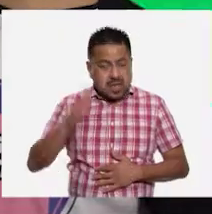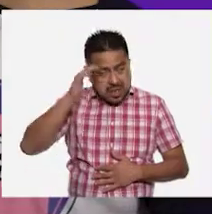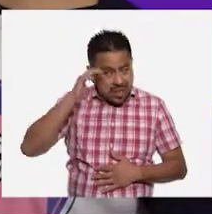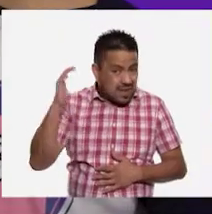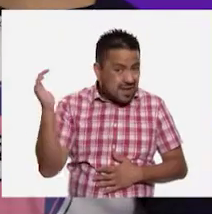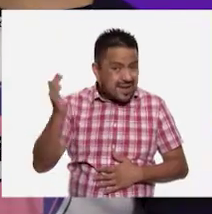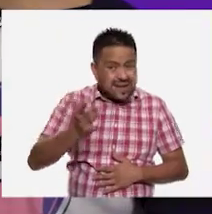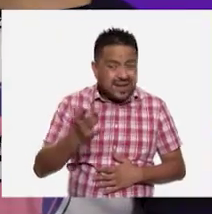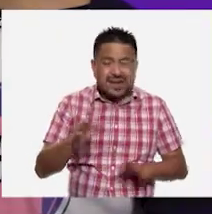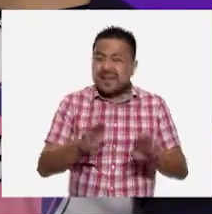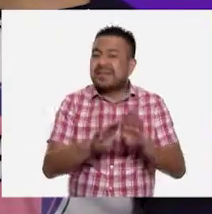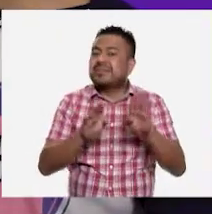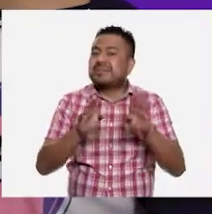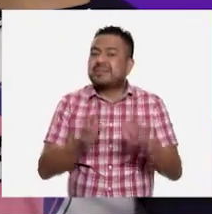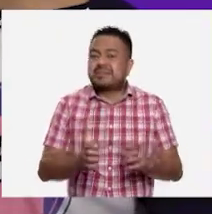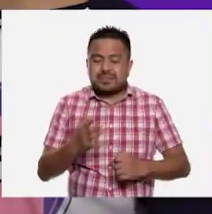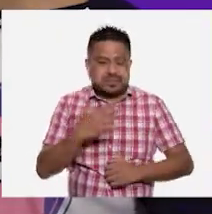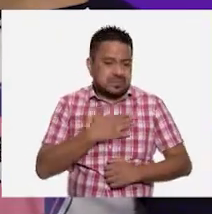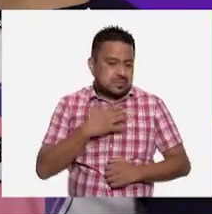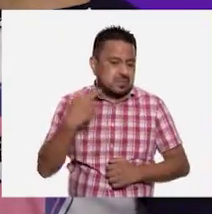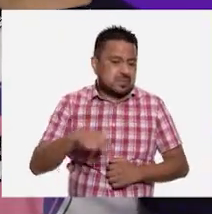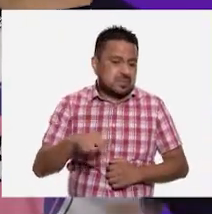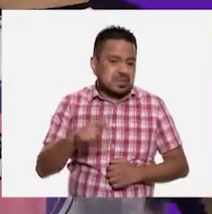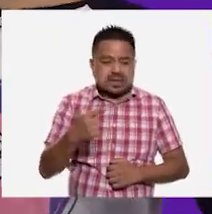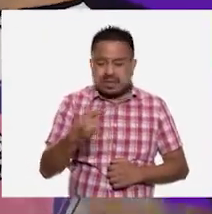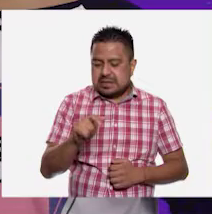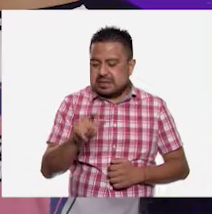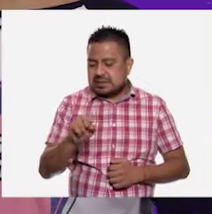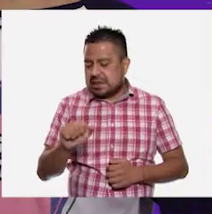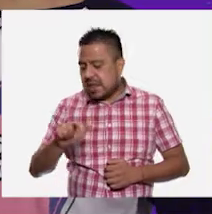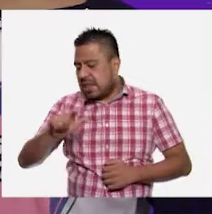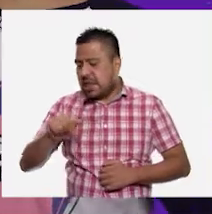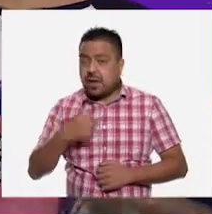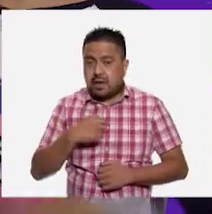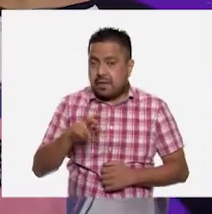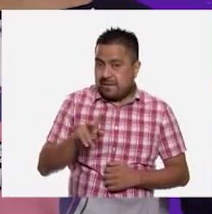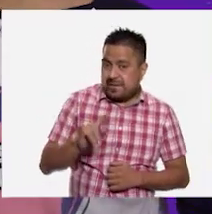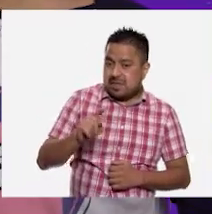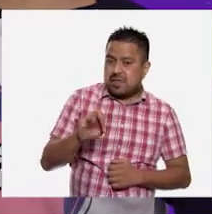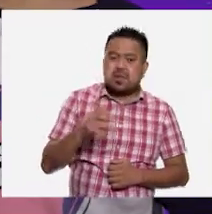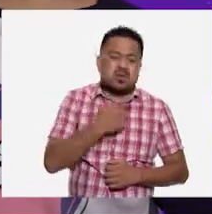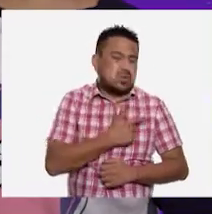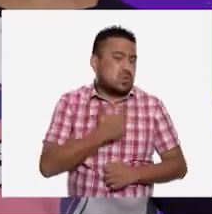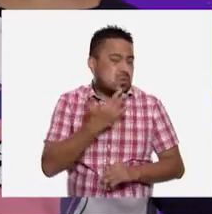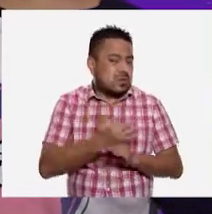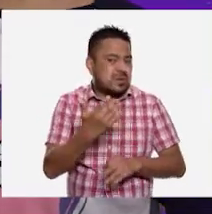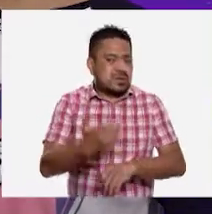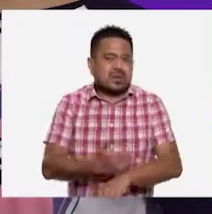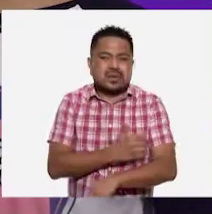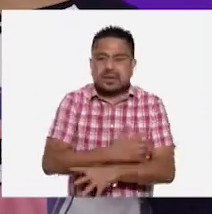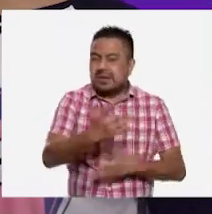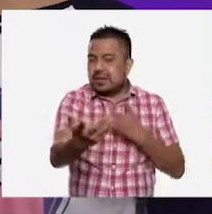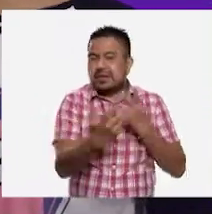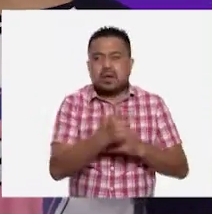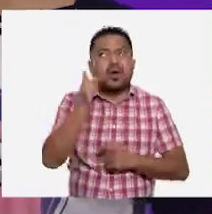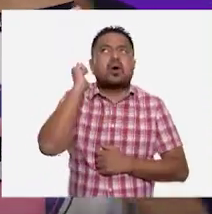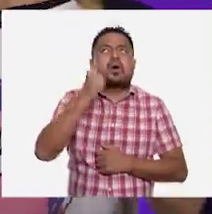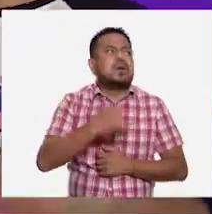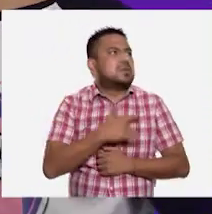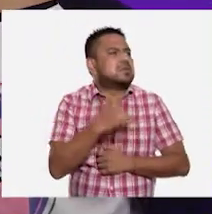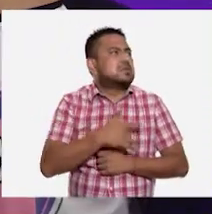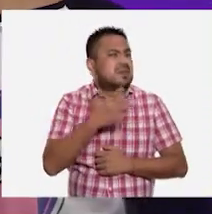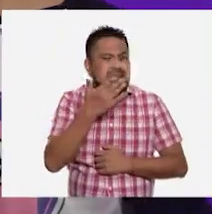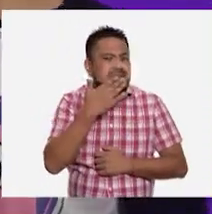chicas y chicos, ¿cómo están? Yo soy Gisela Sierra. Y yo soy Víctor Díaz. Nos da mucho gusto que nos acompañen y esperamos que se